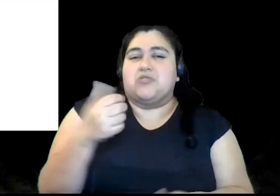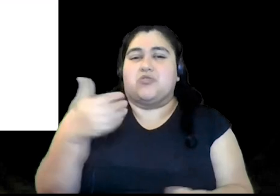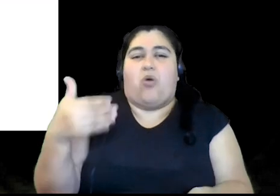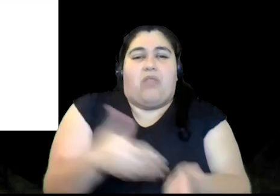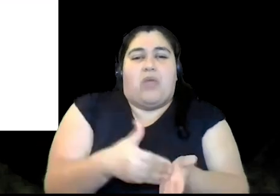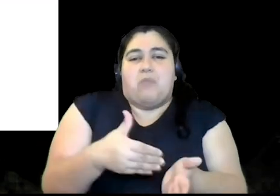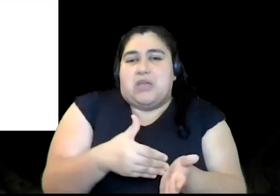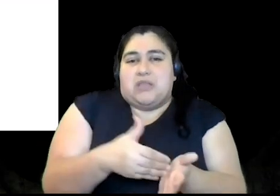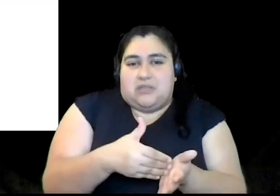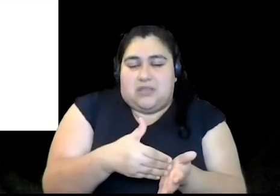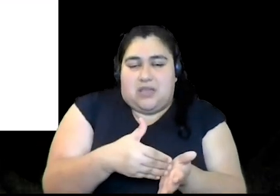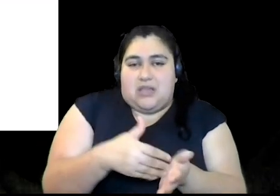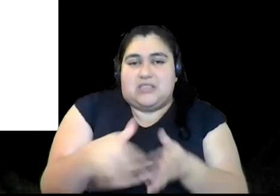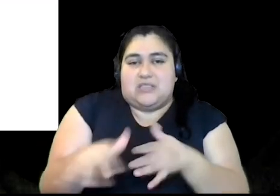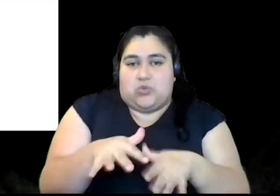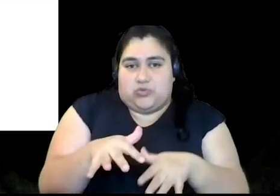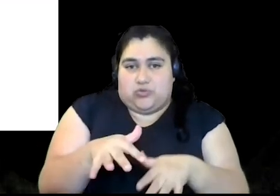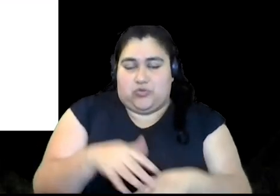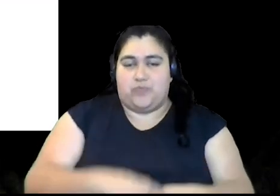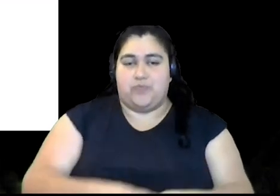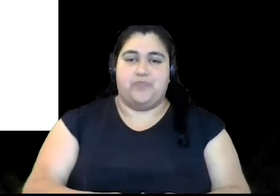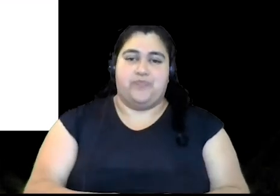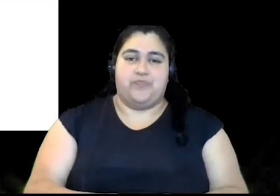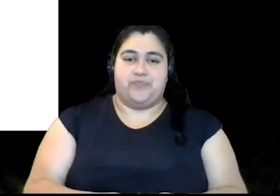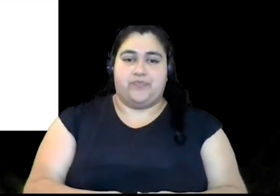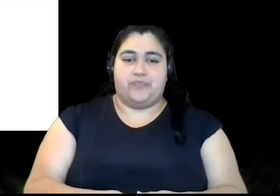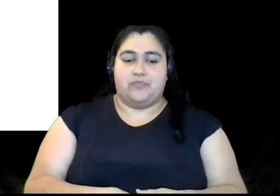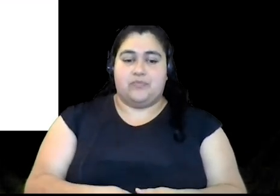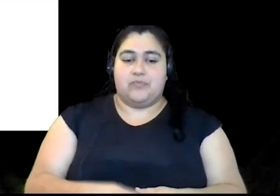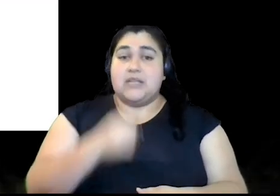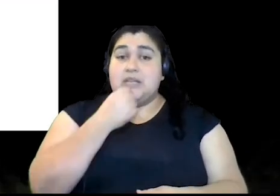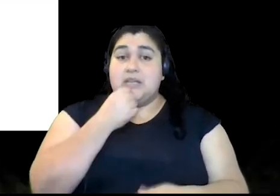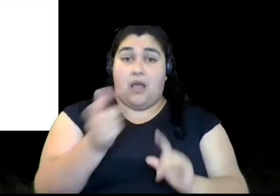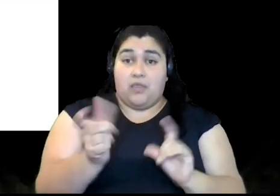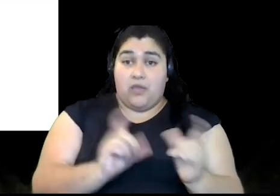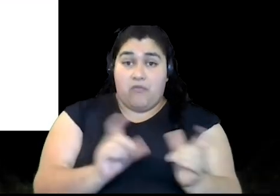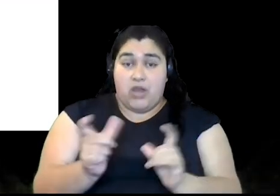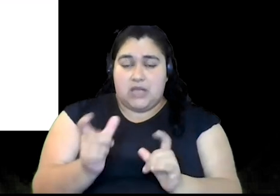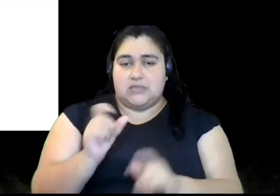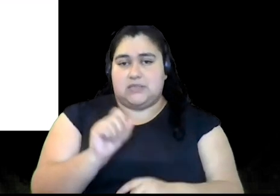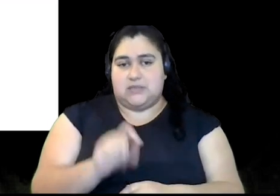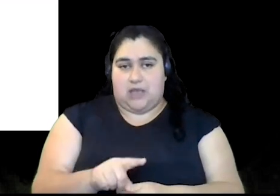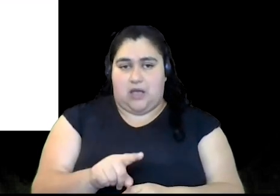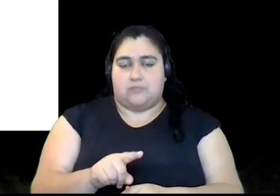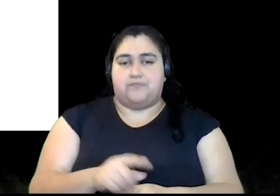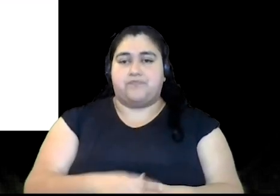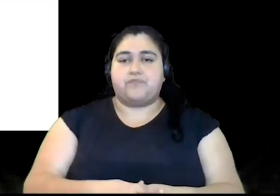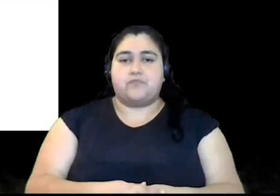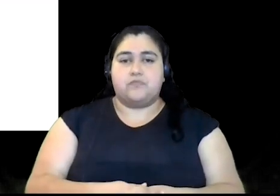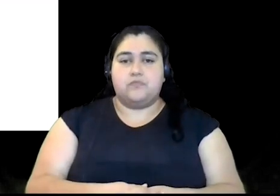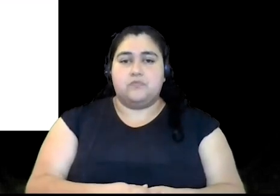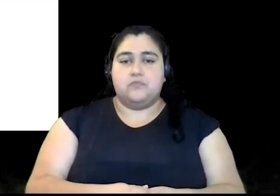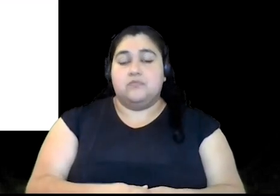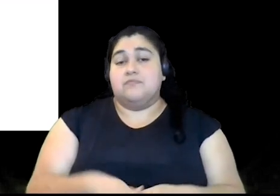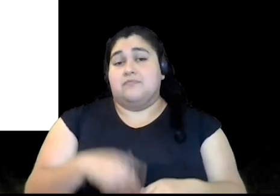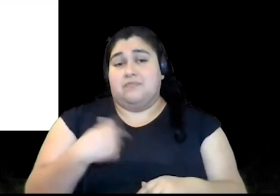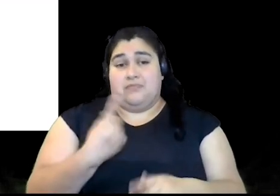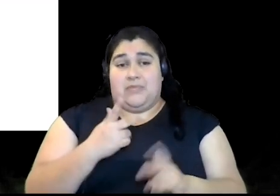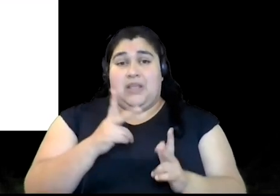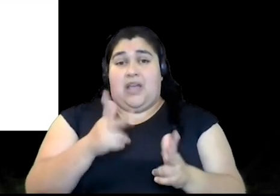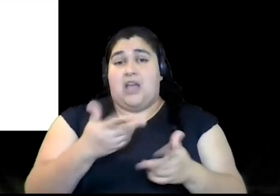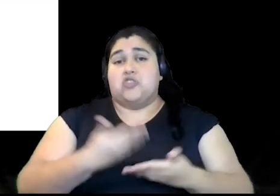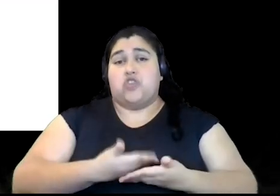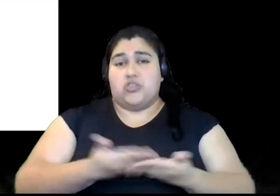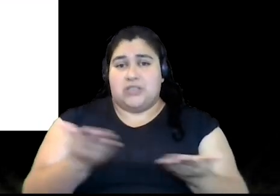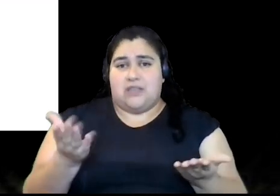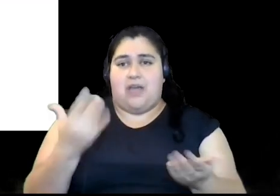género, de ambos el mayor. Pero la diferencia que digamos, la